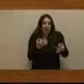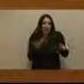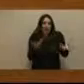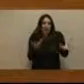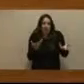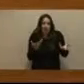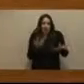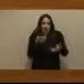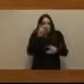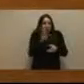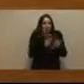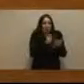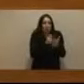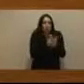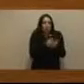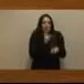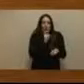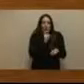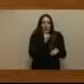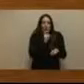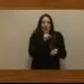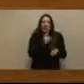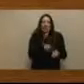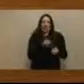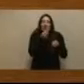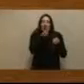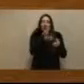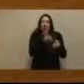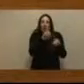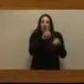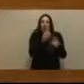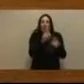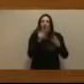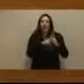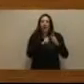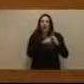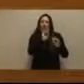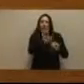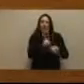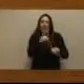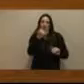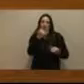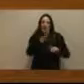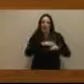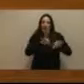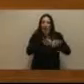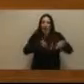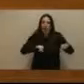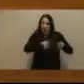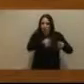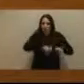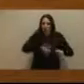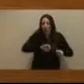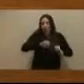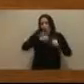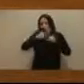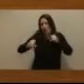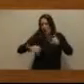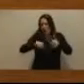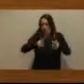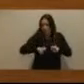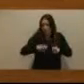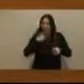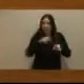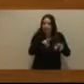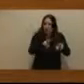ni se sabe cómo se abonó. Cuenta excesos de facturación en suministros de tubos. de cable, que se compraron